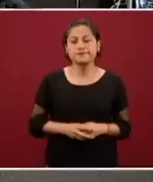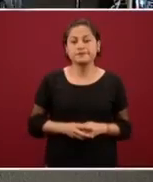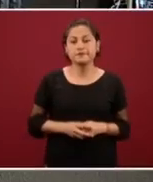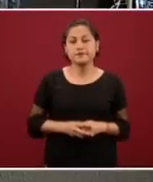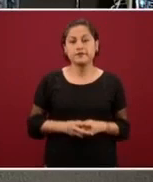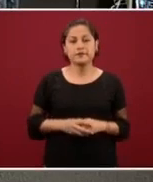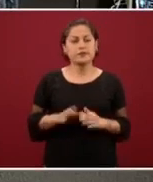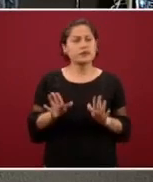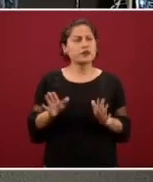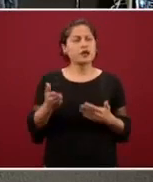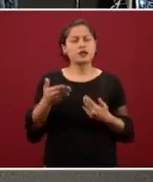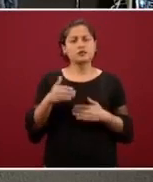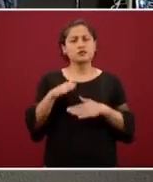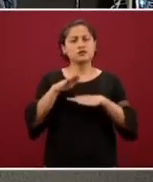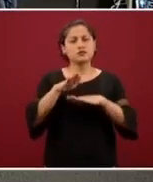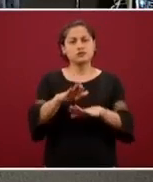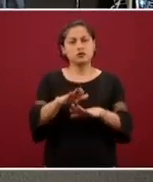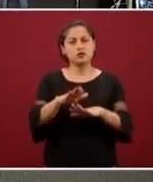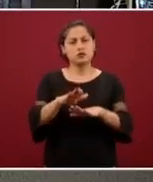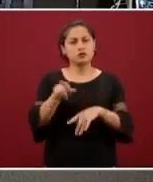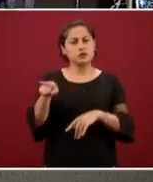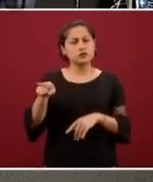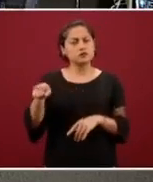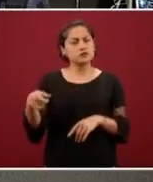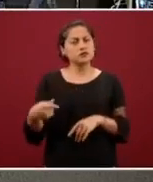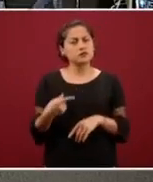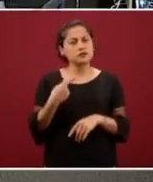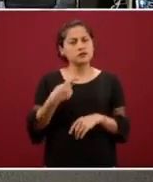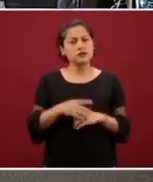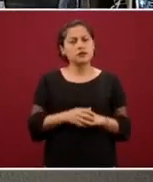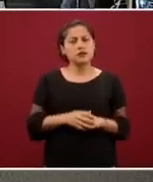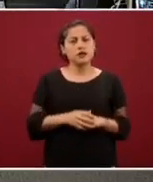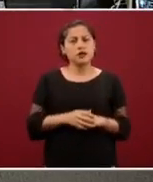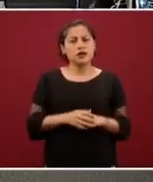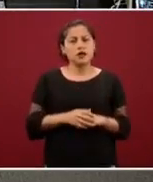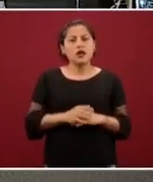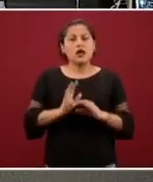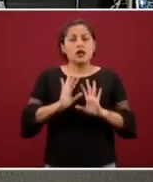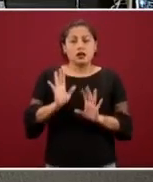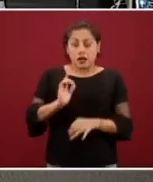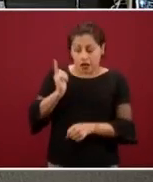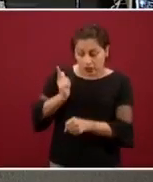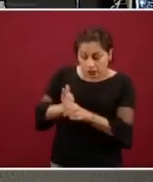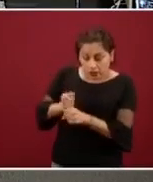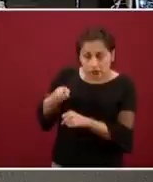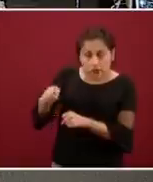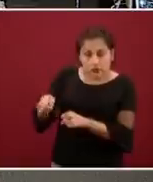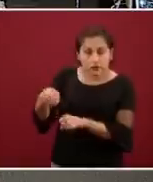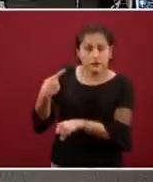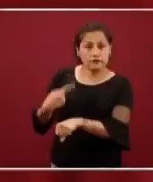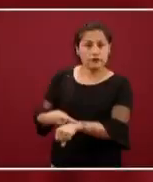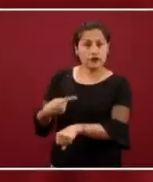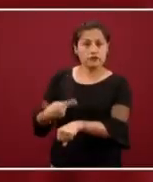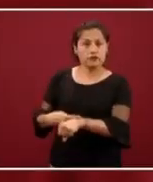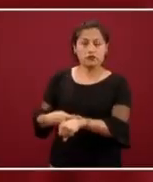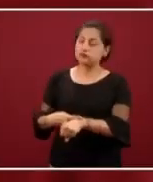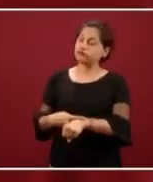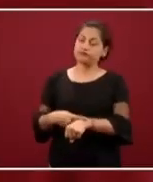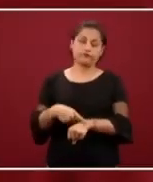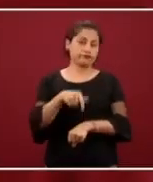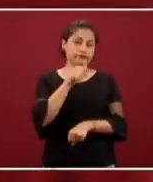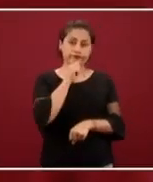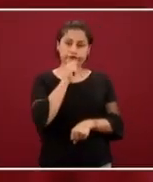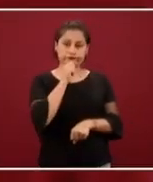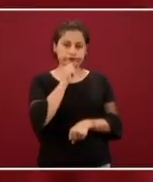sobre las… Si ya tenemos alguno detectado… No, que yo hasta sepa,